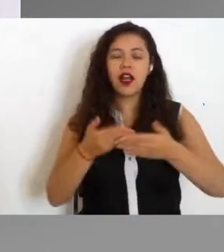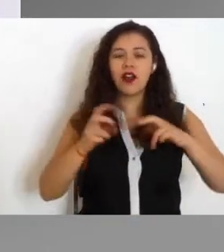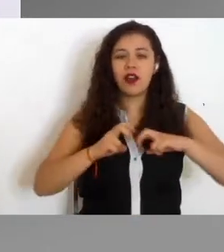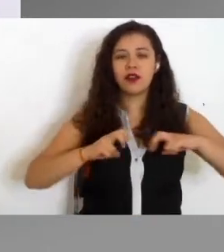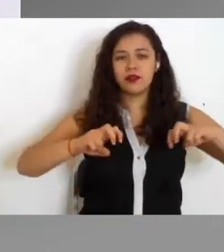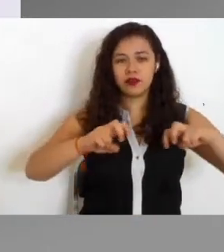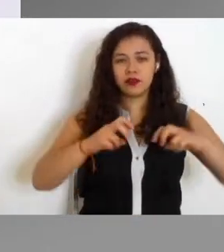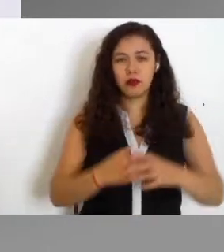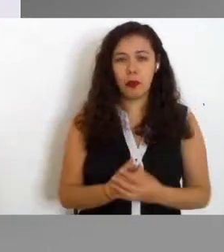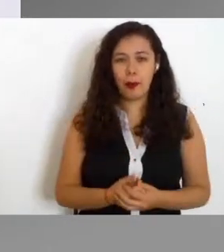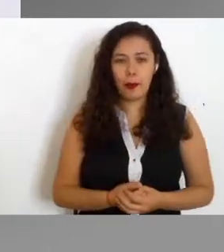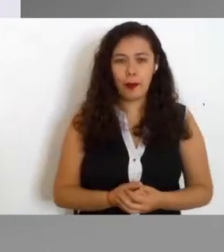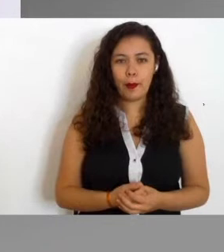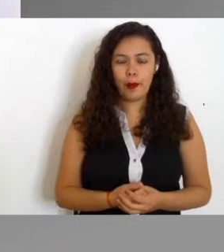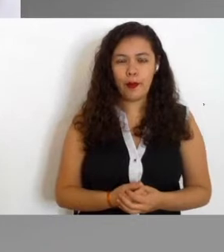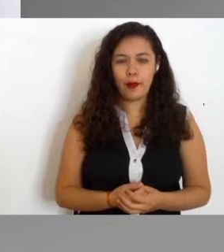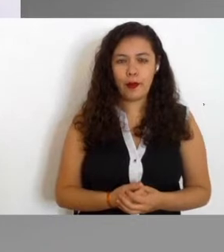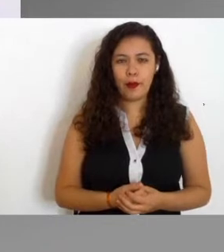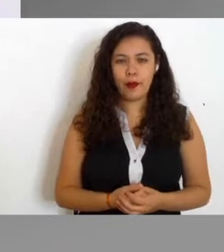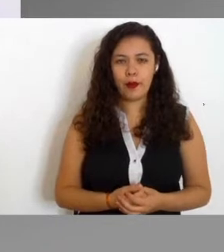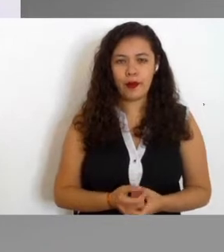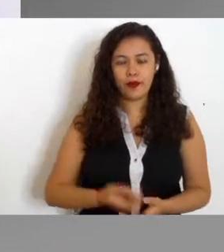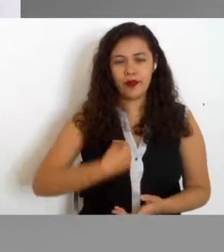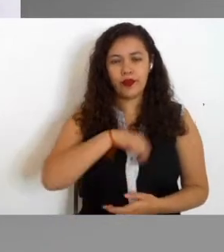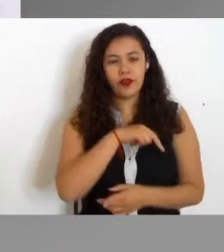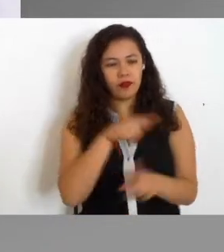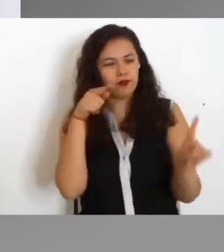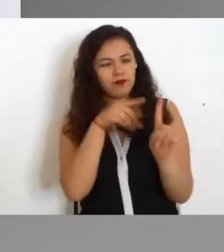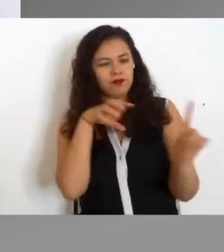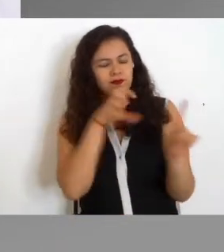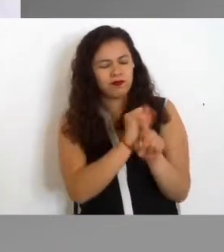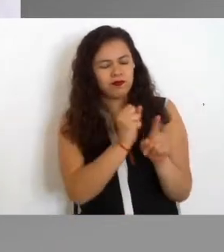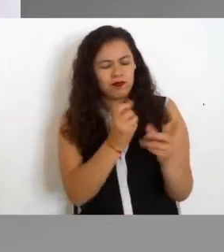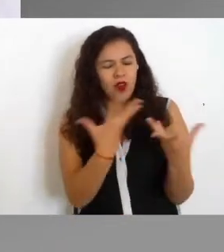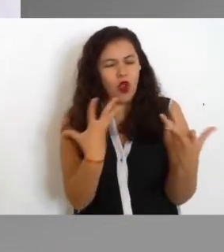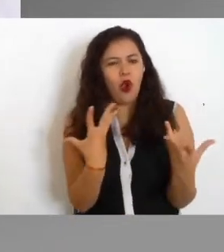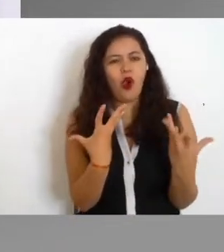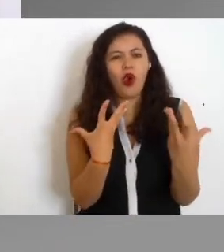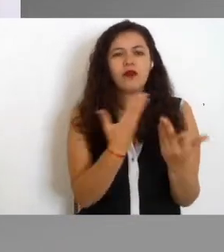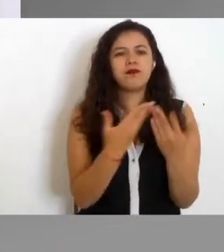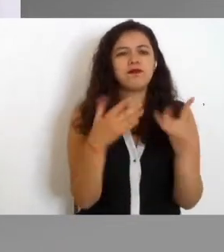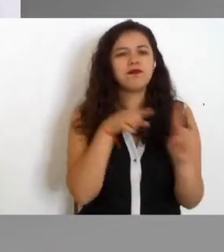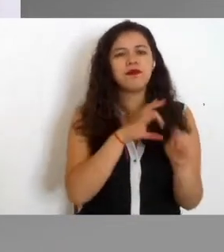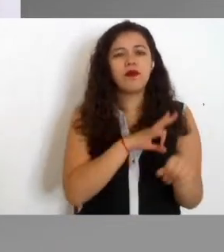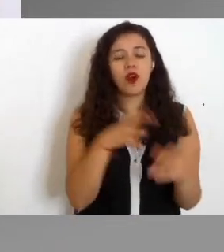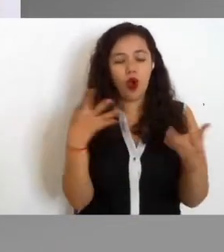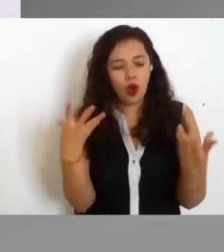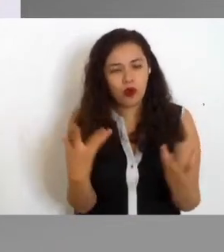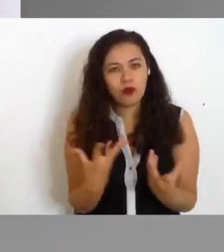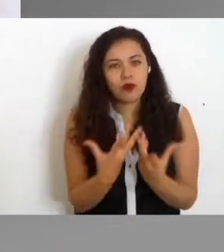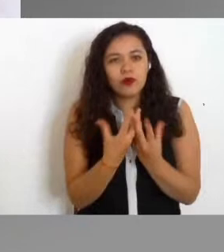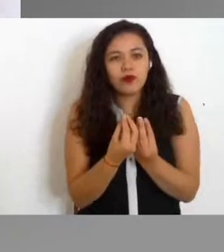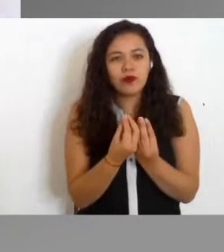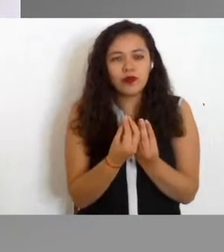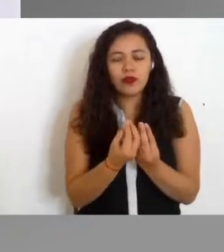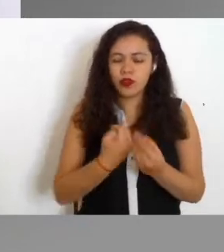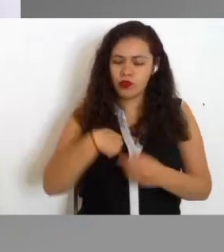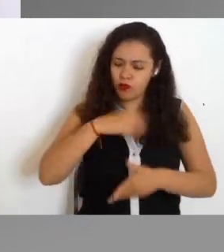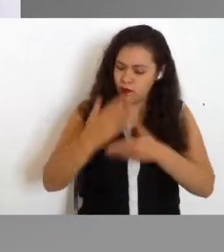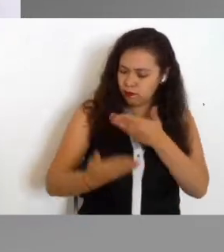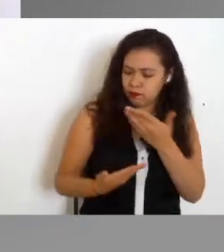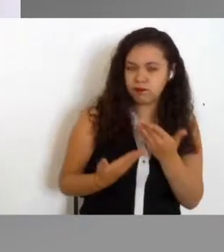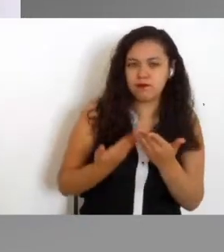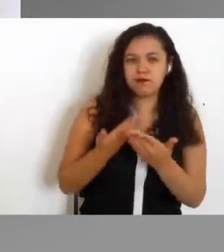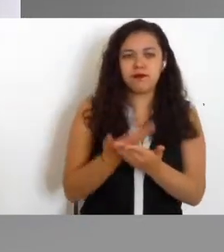que las acciones que vamos a lograr las vamos a lograr en conjunto, que si nos unimos, si proponemos, si